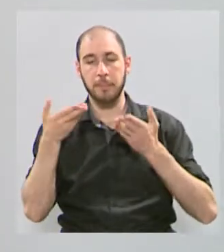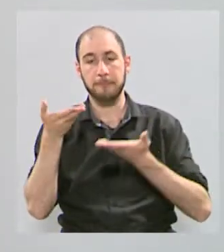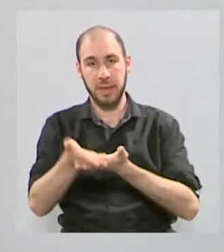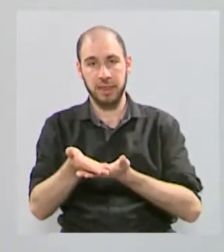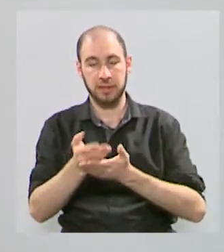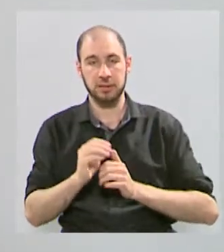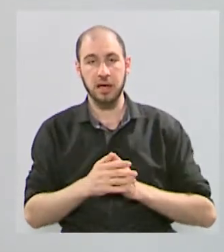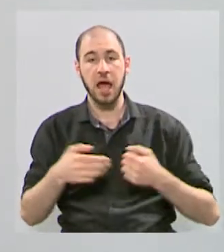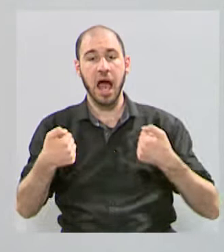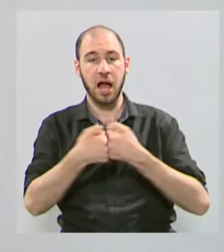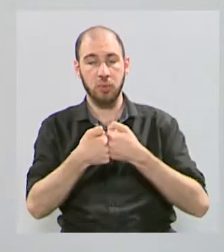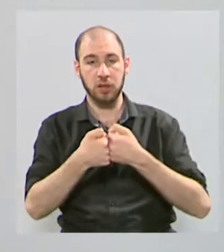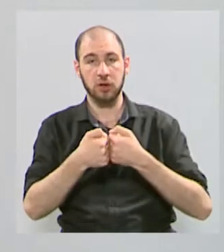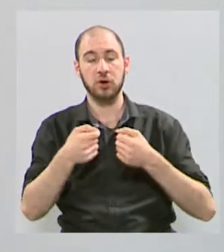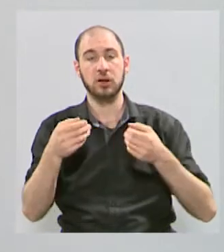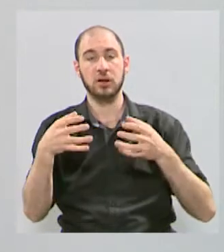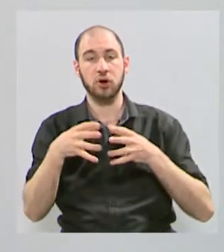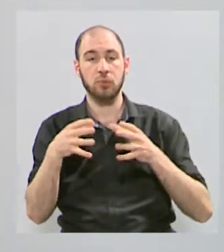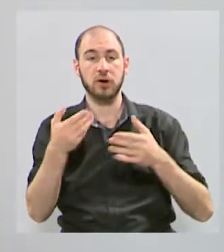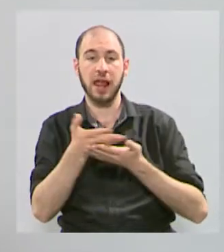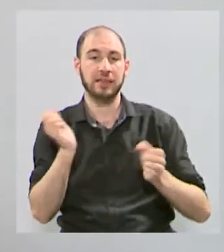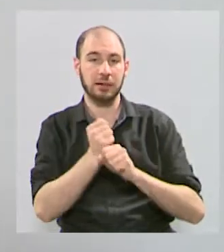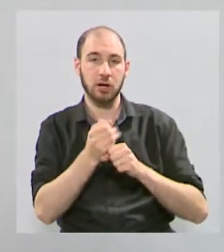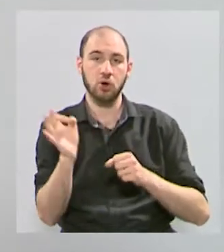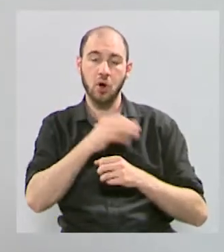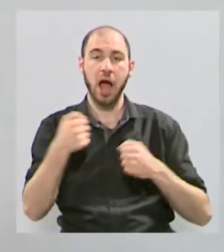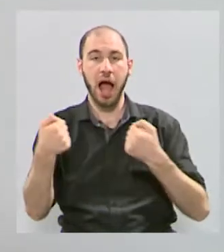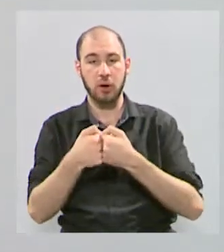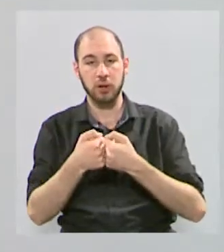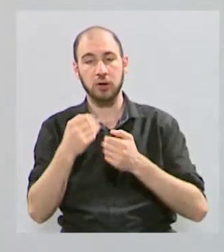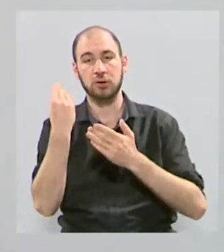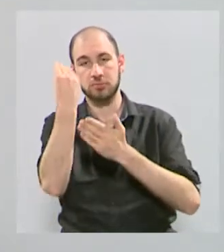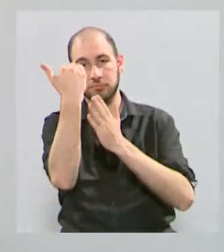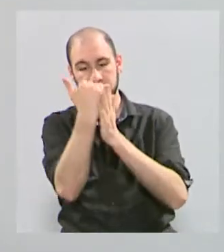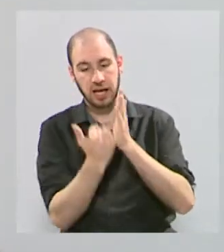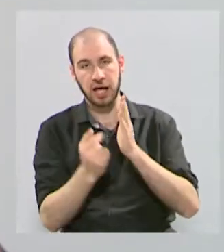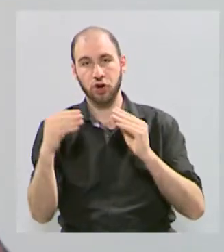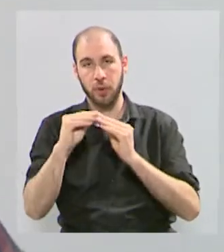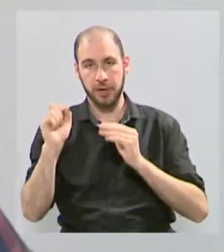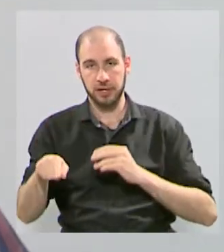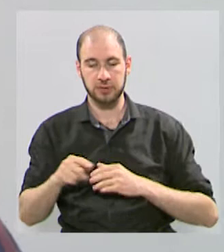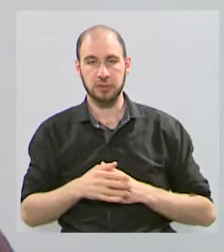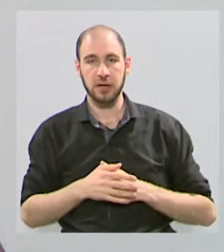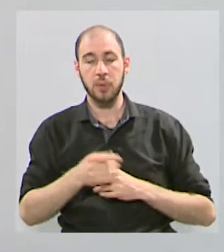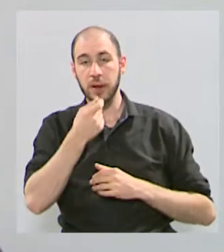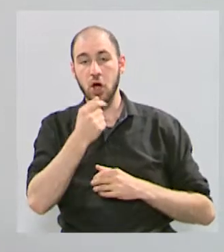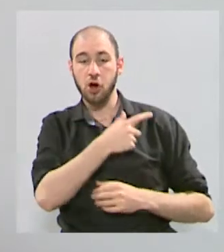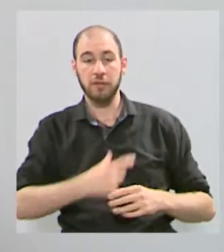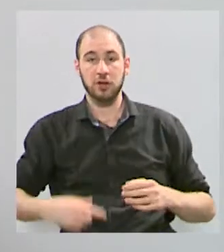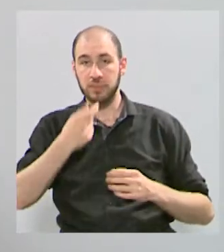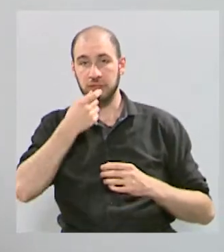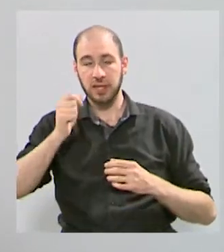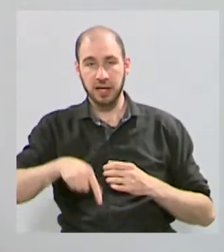por acuerdos en convenios colectivos de trabajo o por acuerdos en escalafones específicos de los compañeros. Si el gobierno